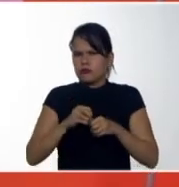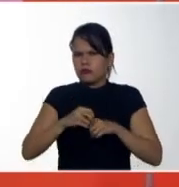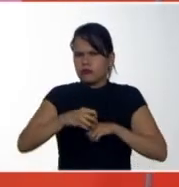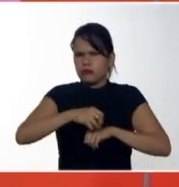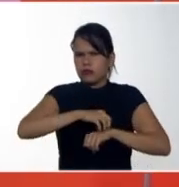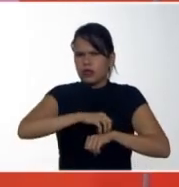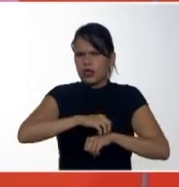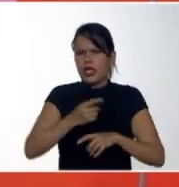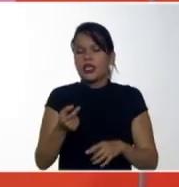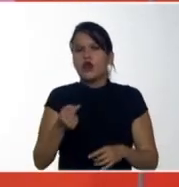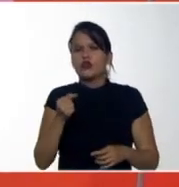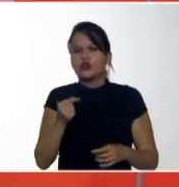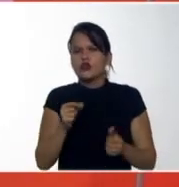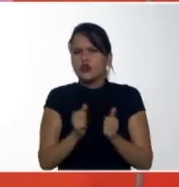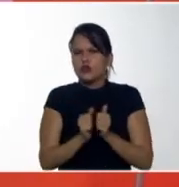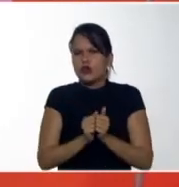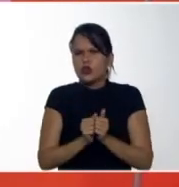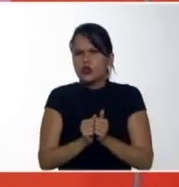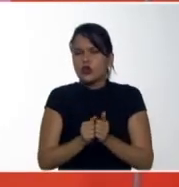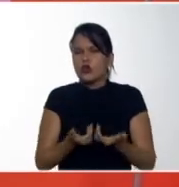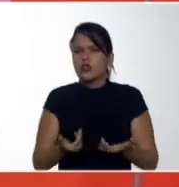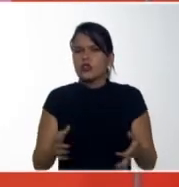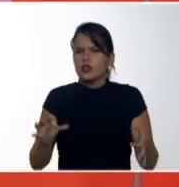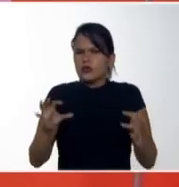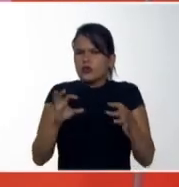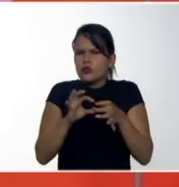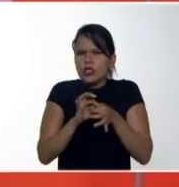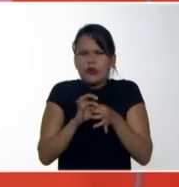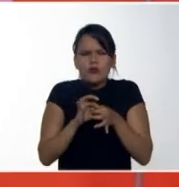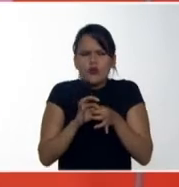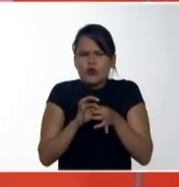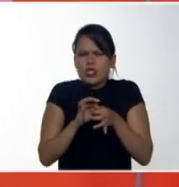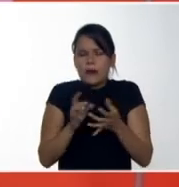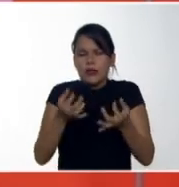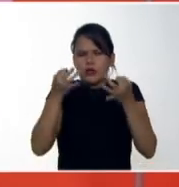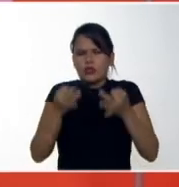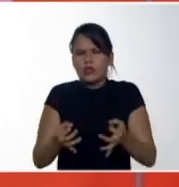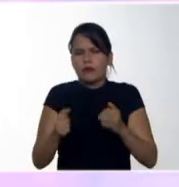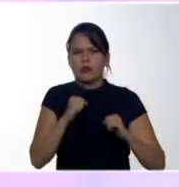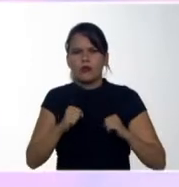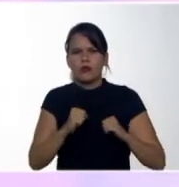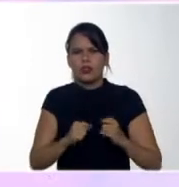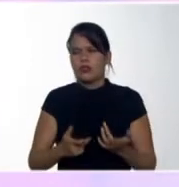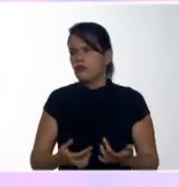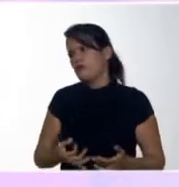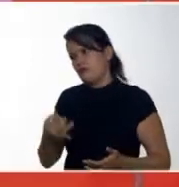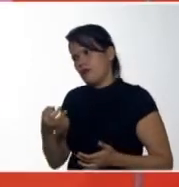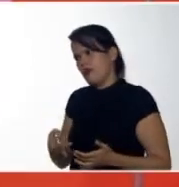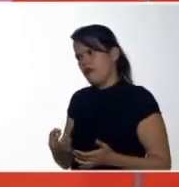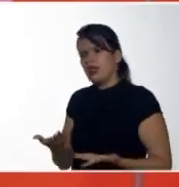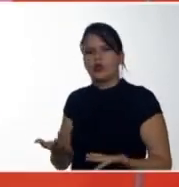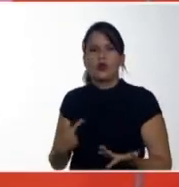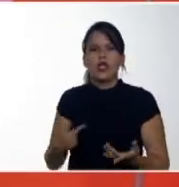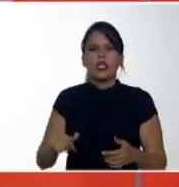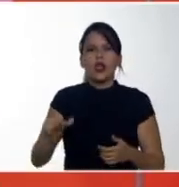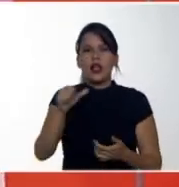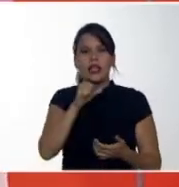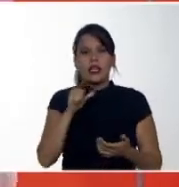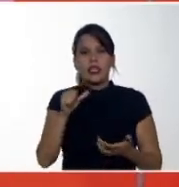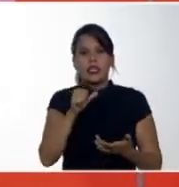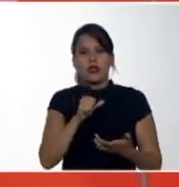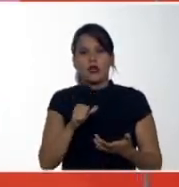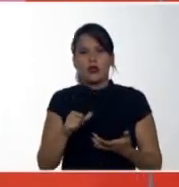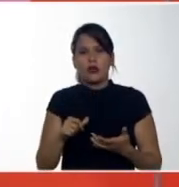sus partículas están estrechamente unidas, pero en movimiento vibratorio. Perfecto. Ahora, Estado líquido.